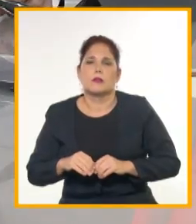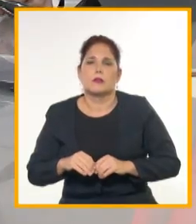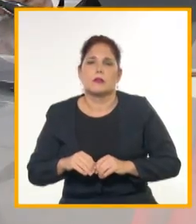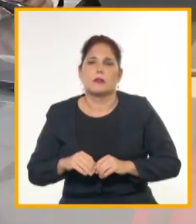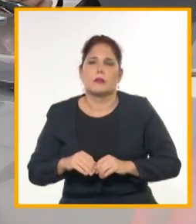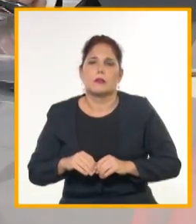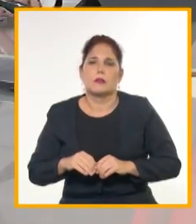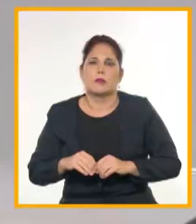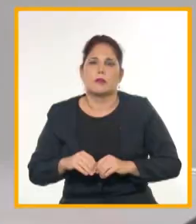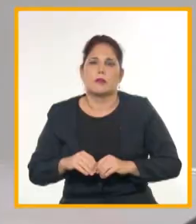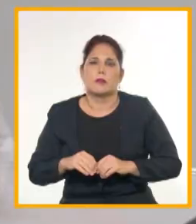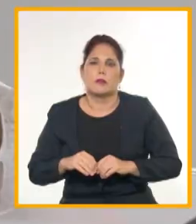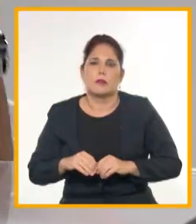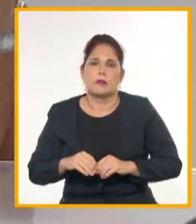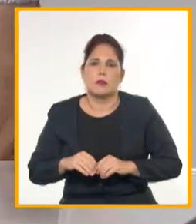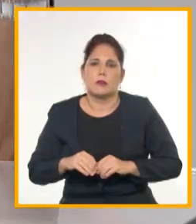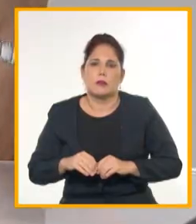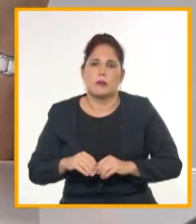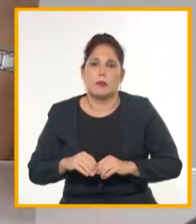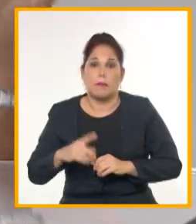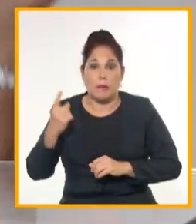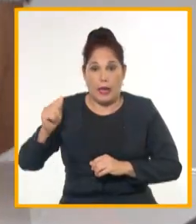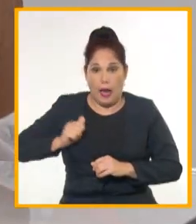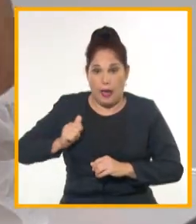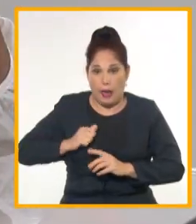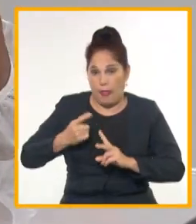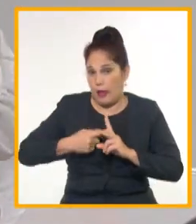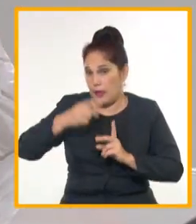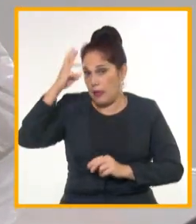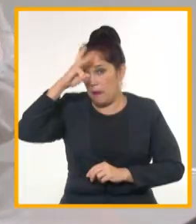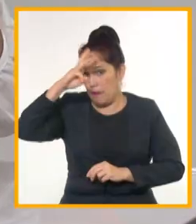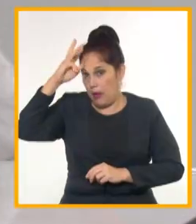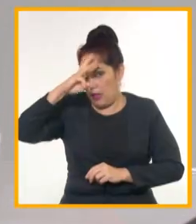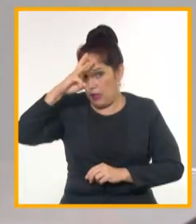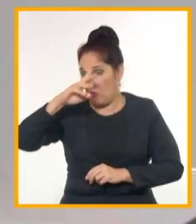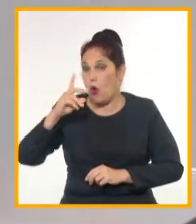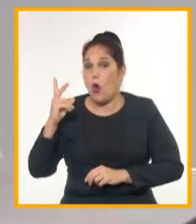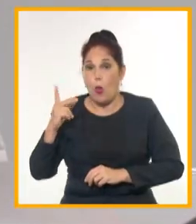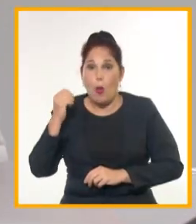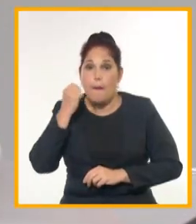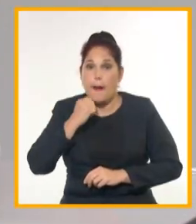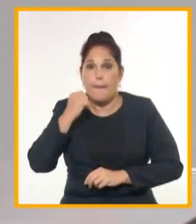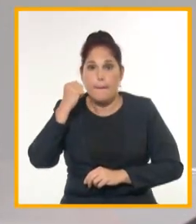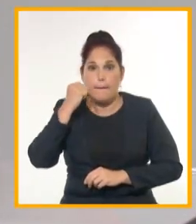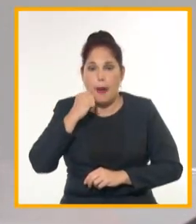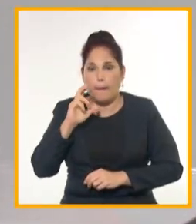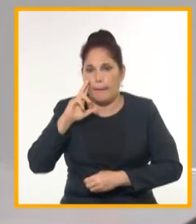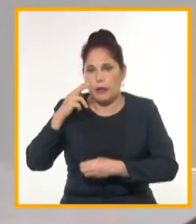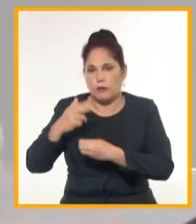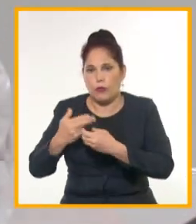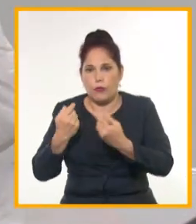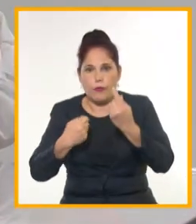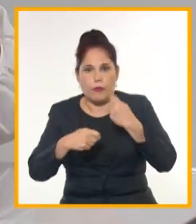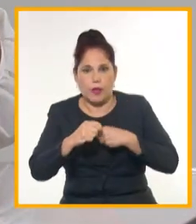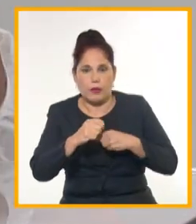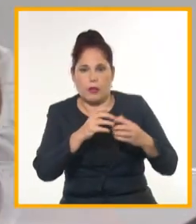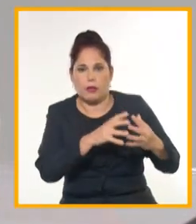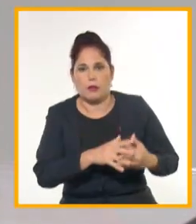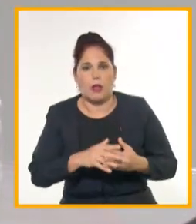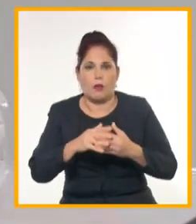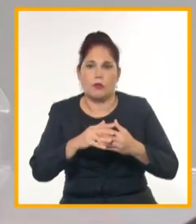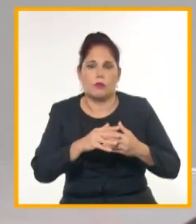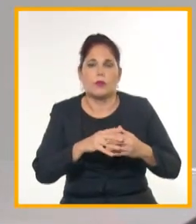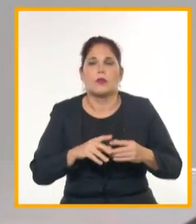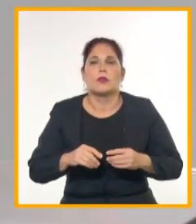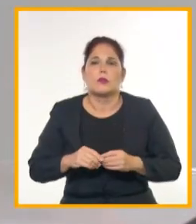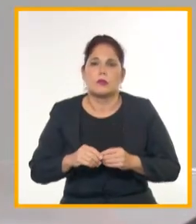o el cuarto lugar, después de Canadá y México, que son los que más petróleo exportaron a Estados Unidos, 2 países limítrofes